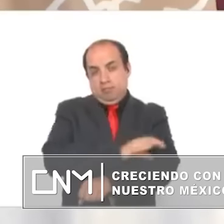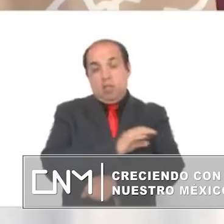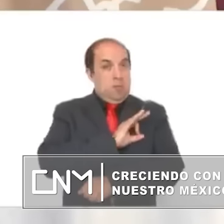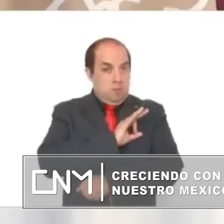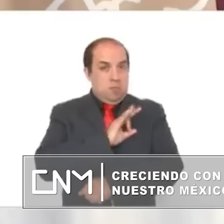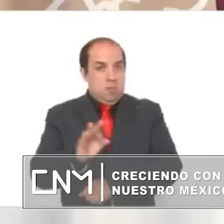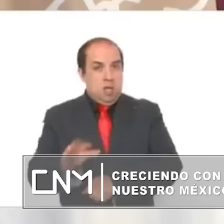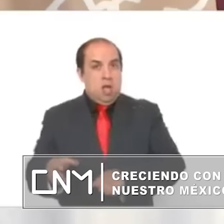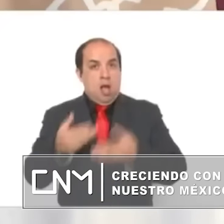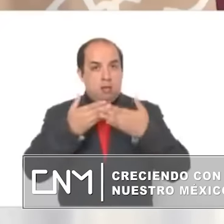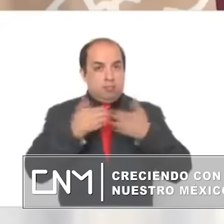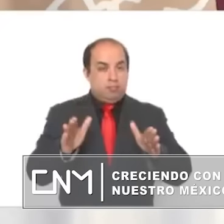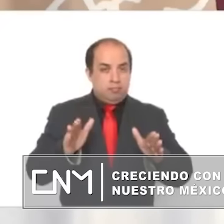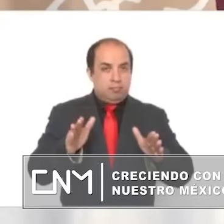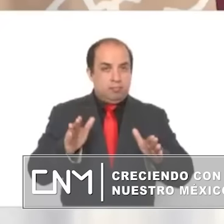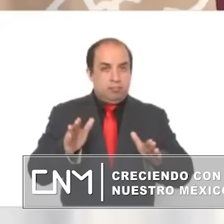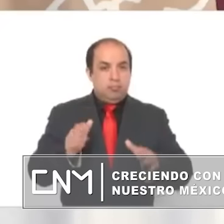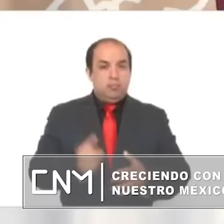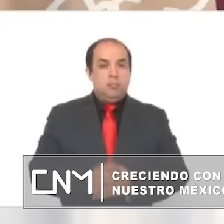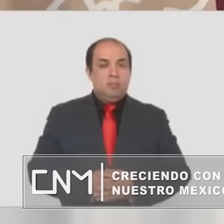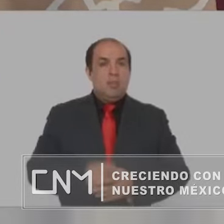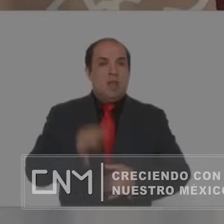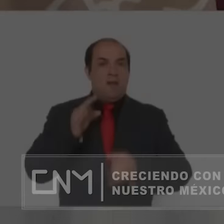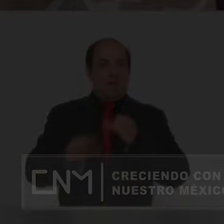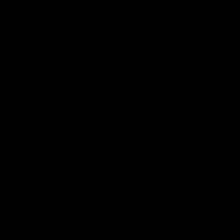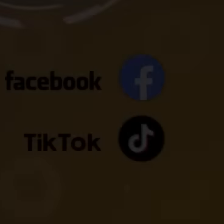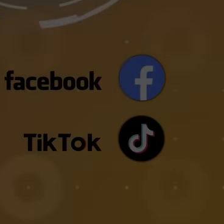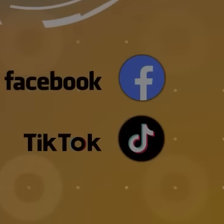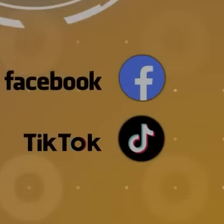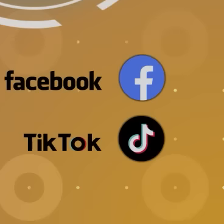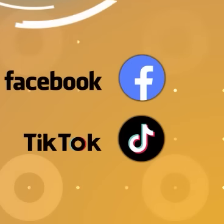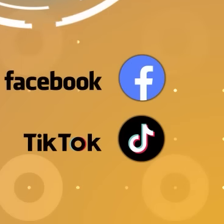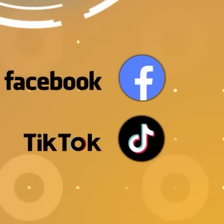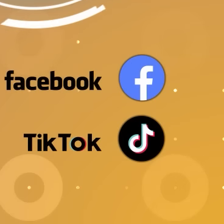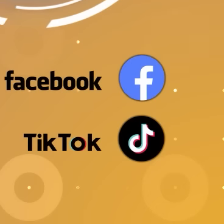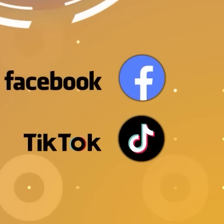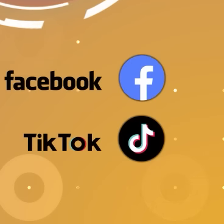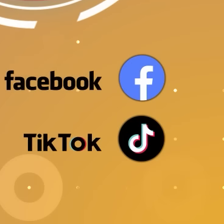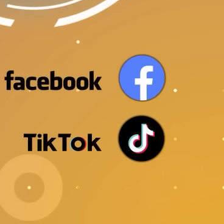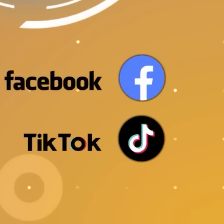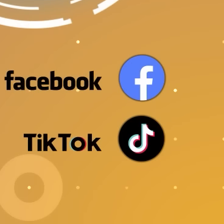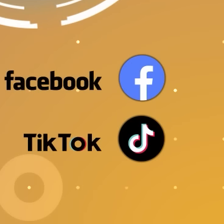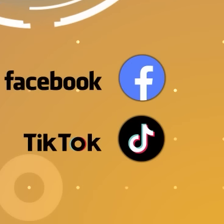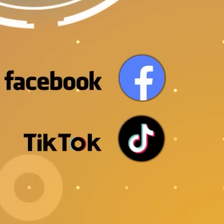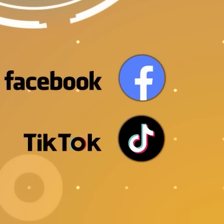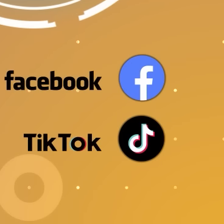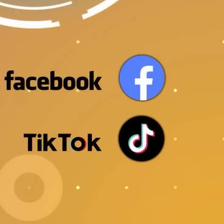permite ponerla en operación a finales de mayo. Si eres nuevo en el